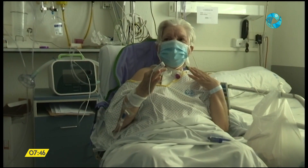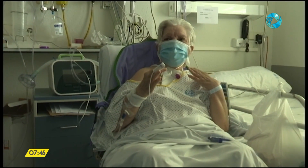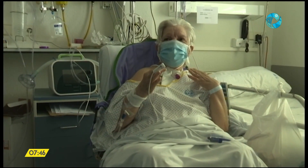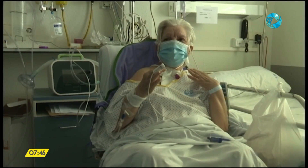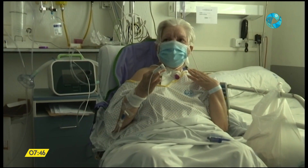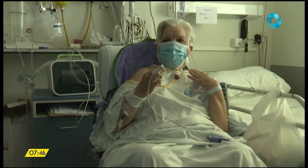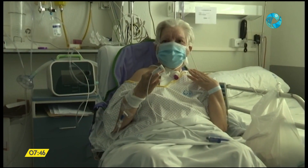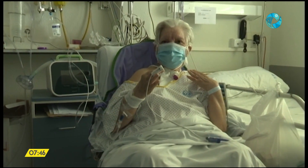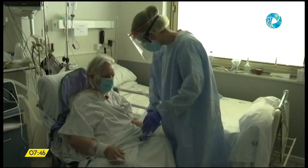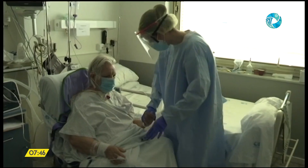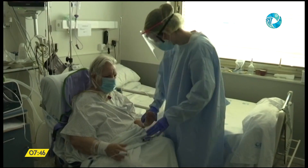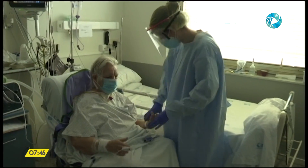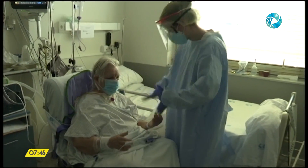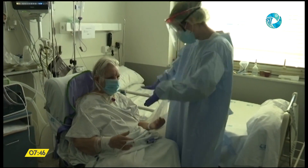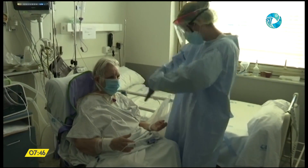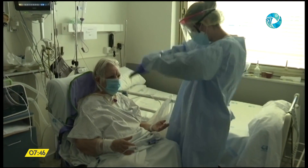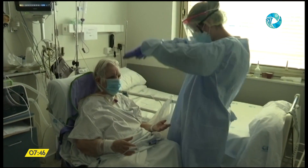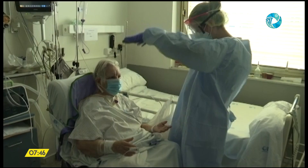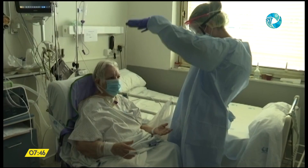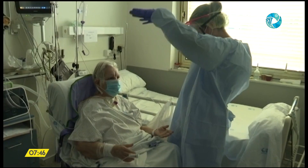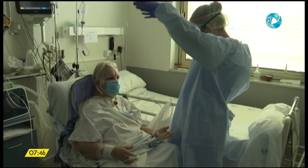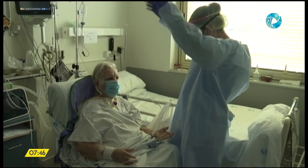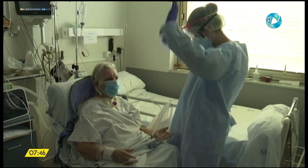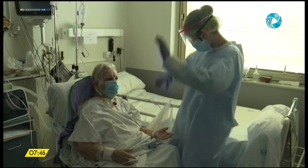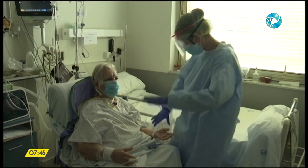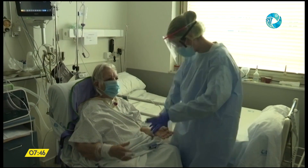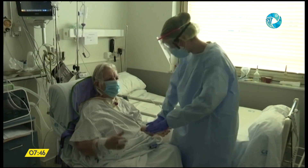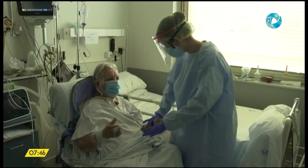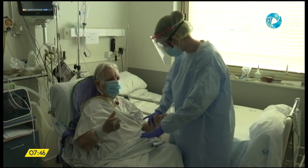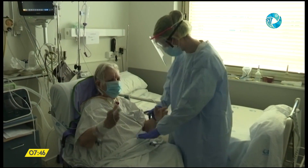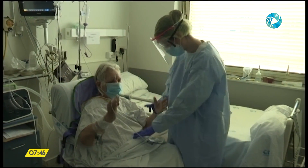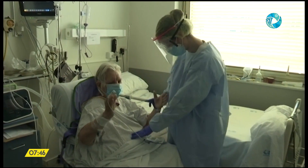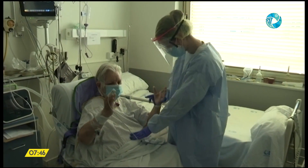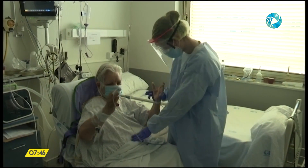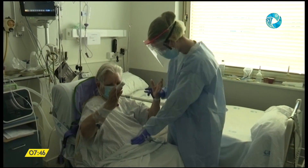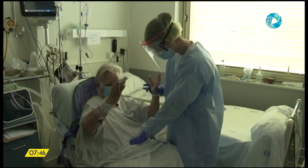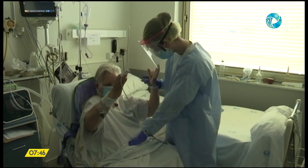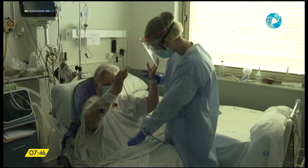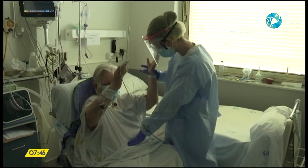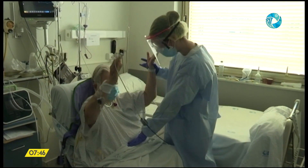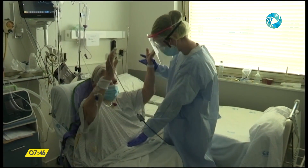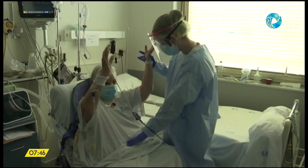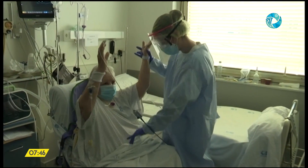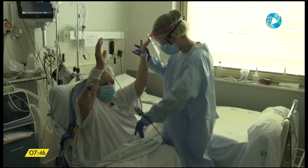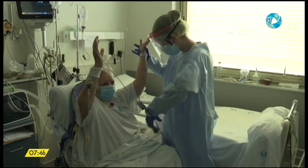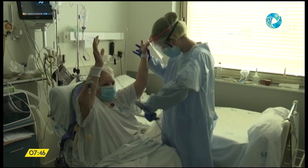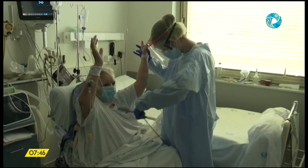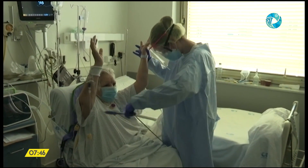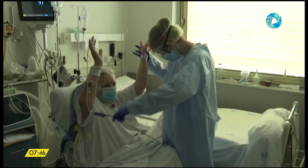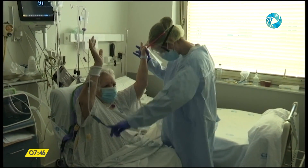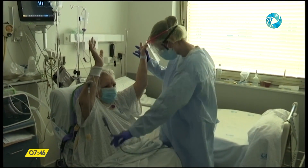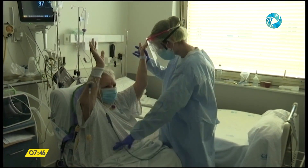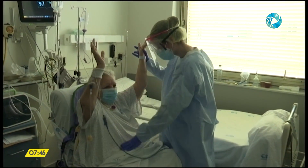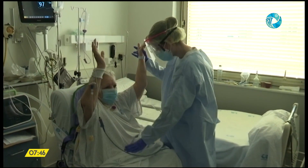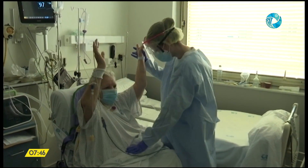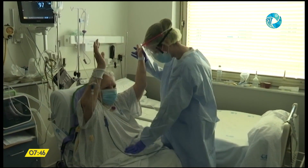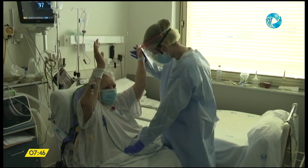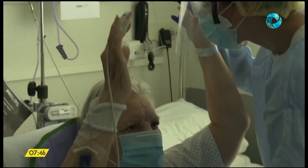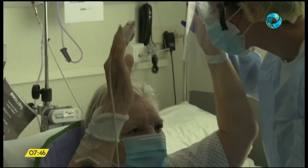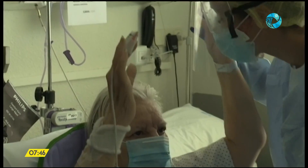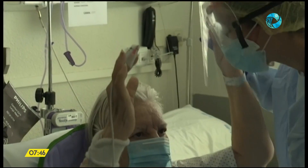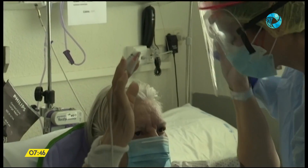Porque todavía no me han curado. Salió de la unidad de cuidados intensivos, pero para alcanzar la recuperación completa requiere una